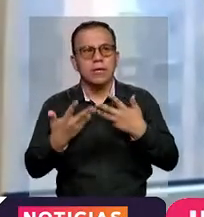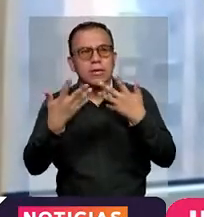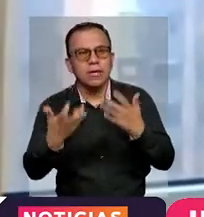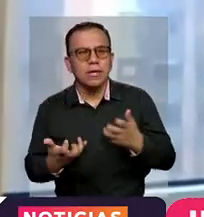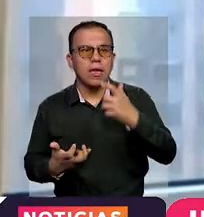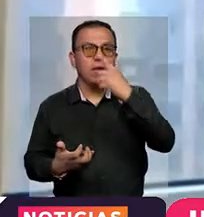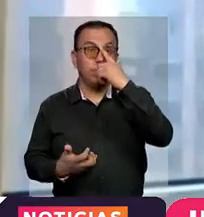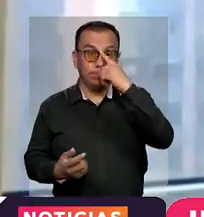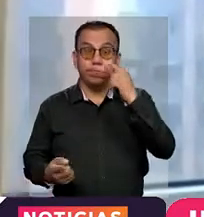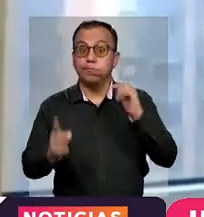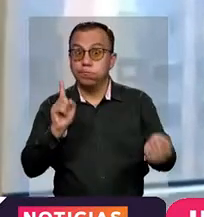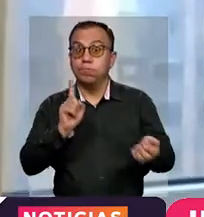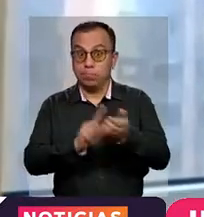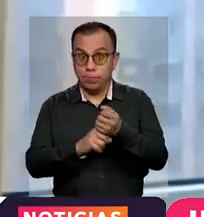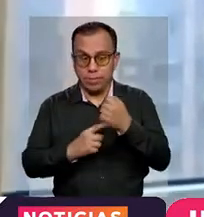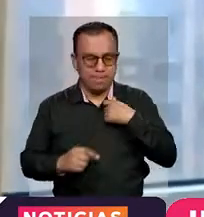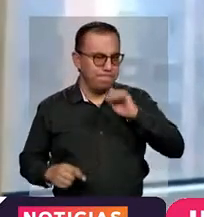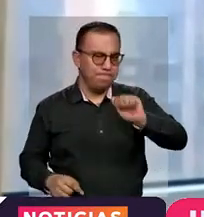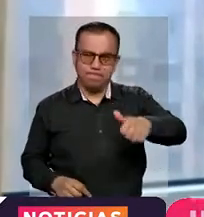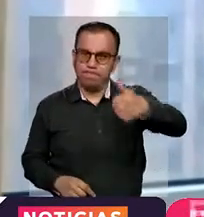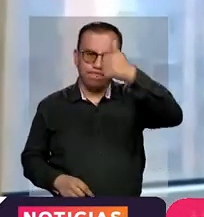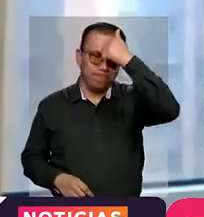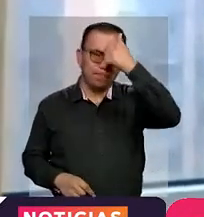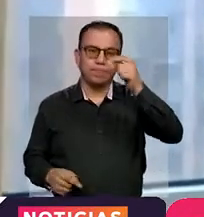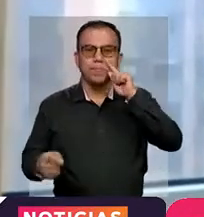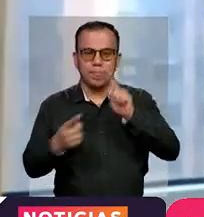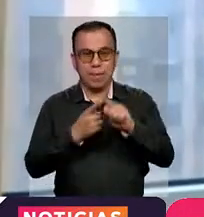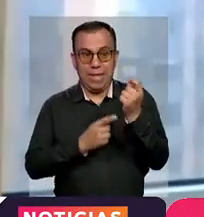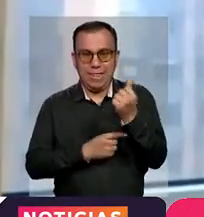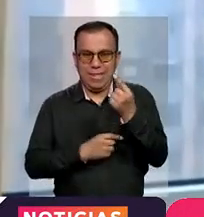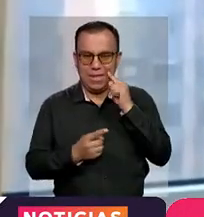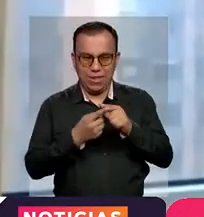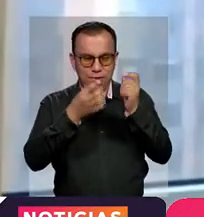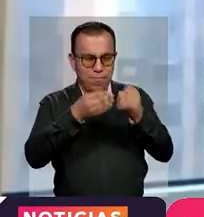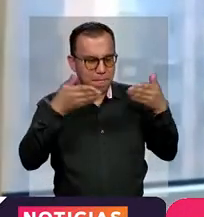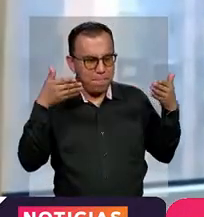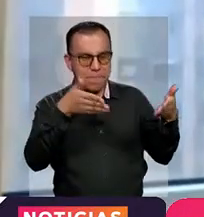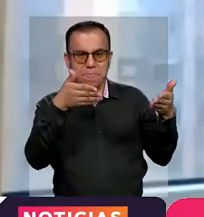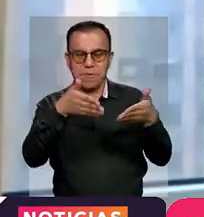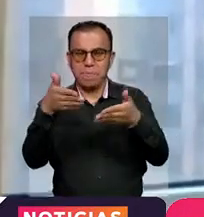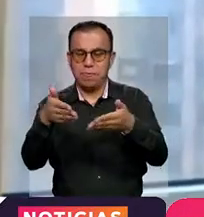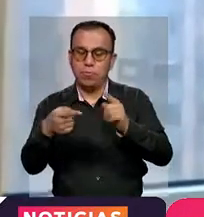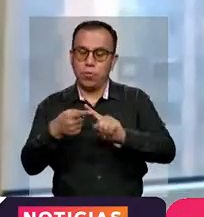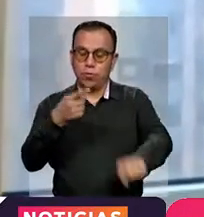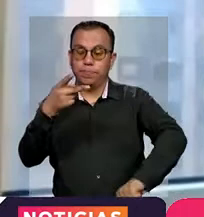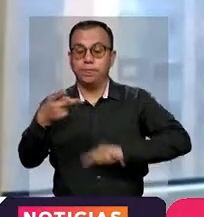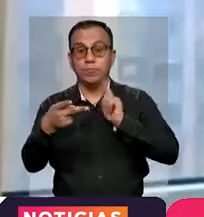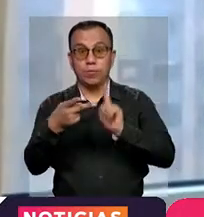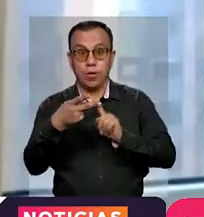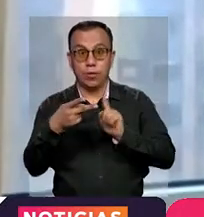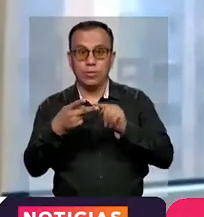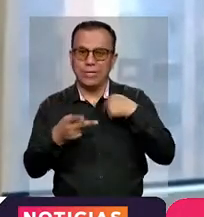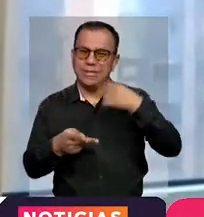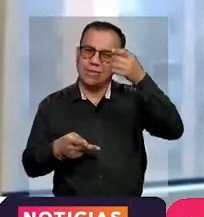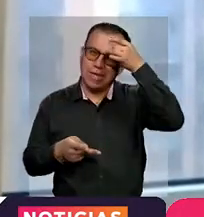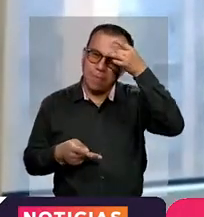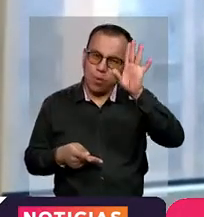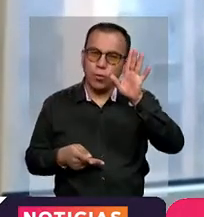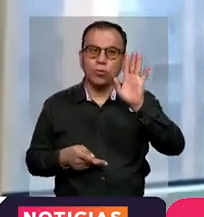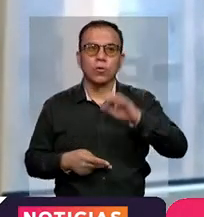de mis sueños, que eso es fundamental para que el dinero tenga una buena destinación. Dos, de pronto haya